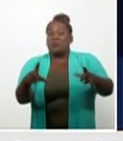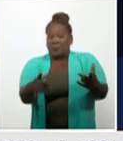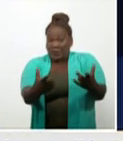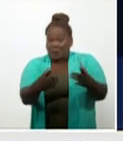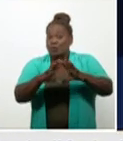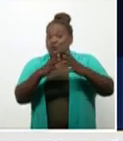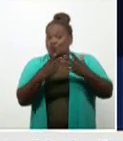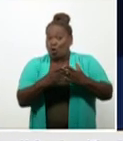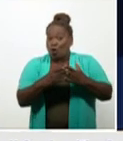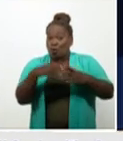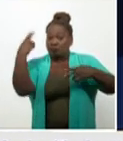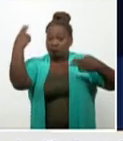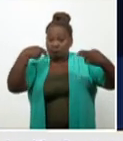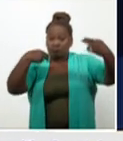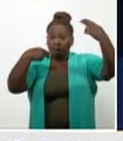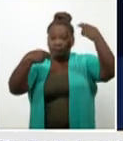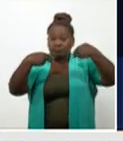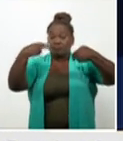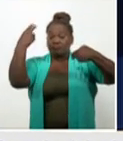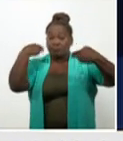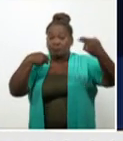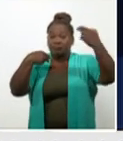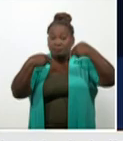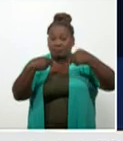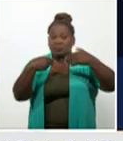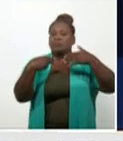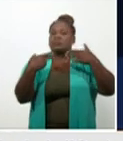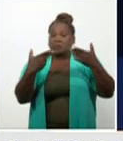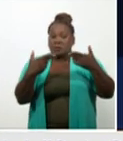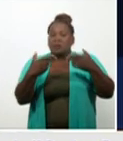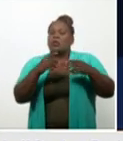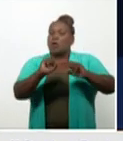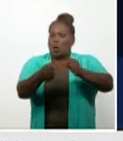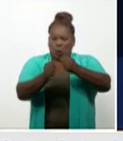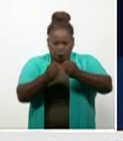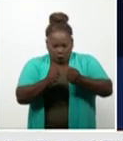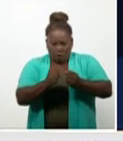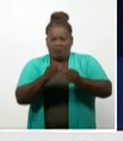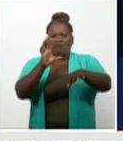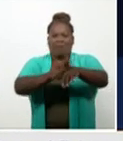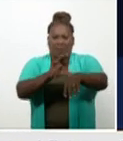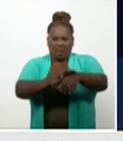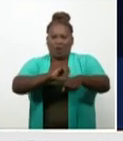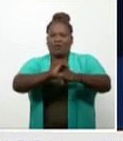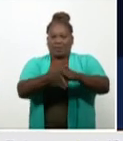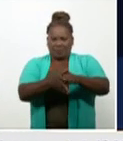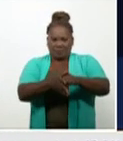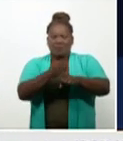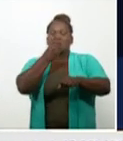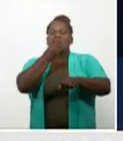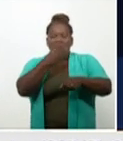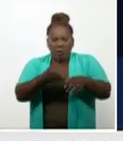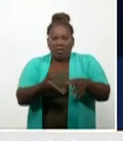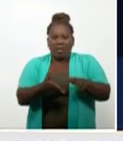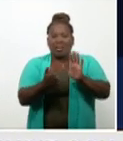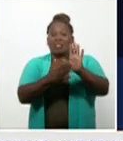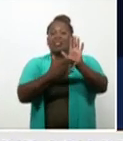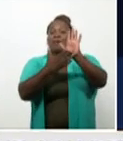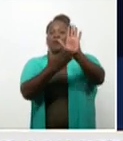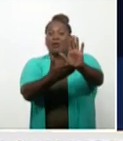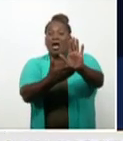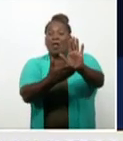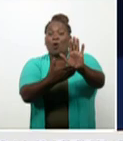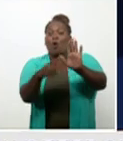indicado, es factible el control de esta enfermedad. Si lo han demostrado